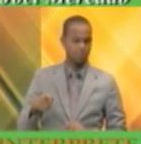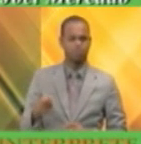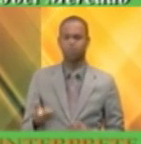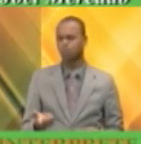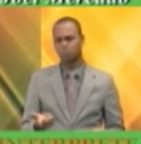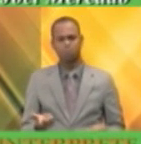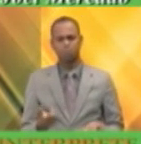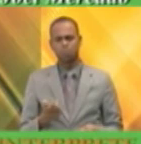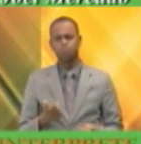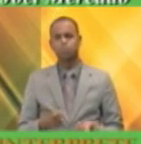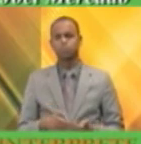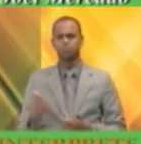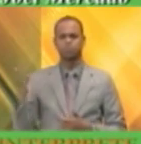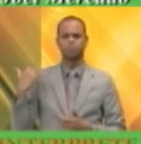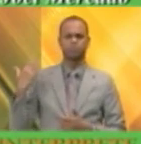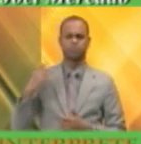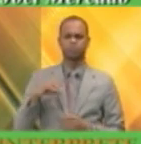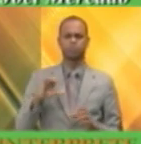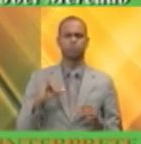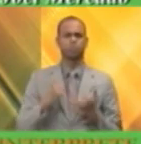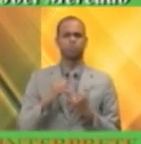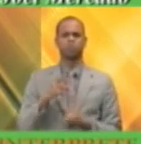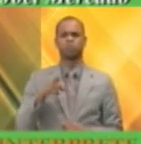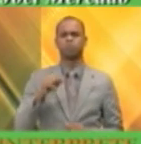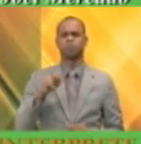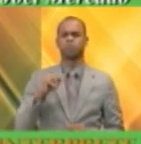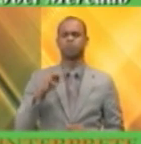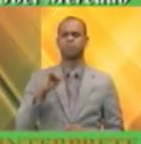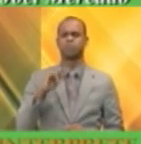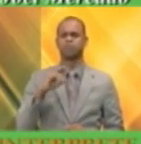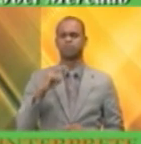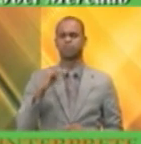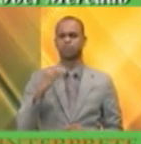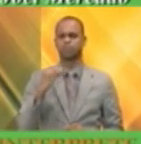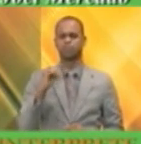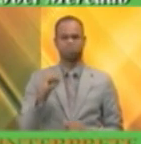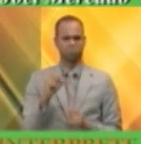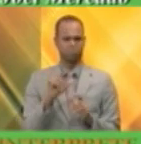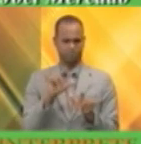Juegos Panamericanos en Santiago. Tenía que hacerse